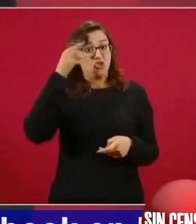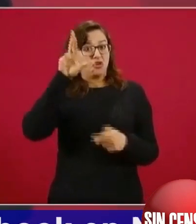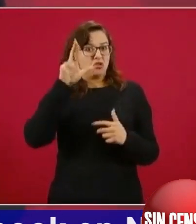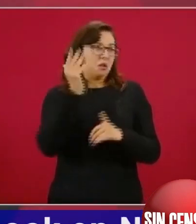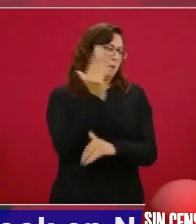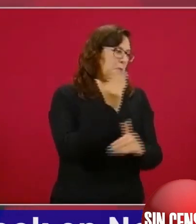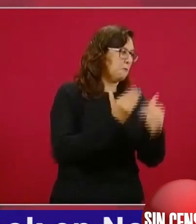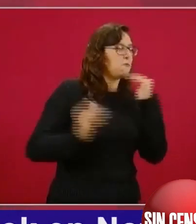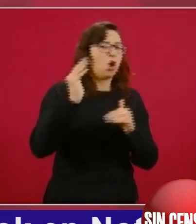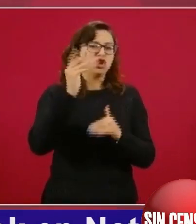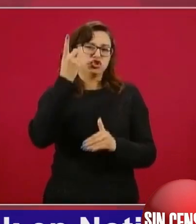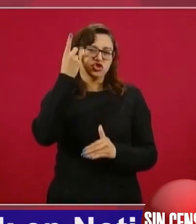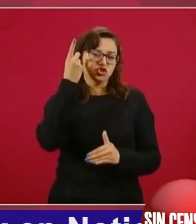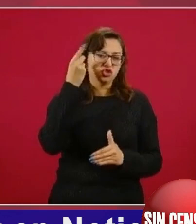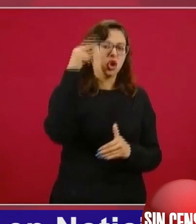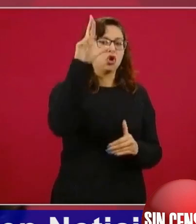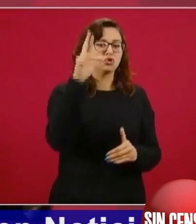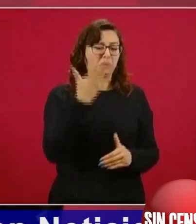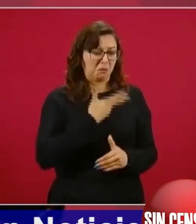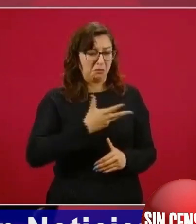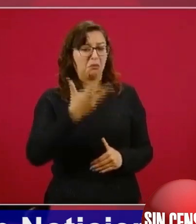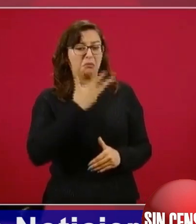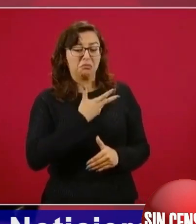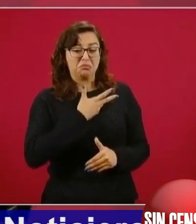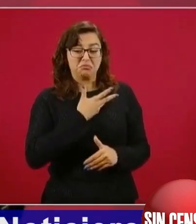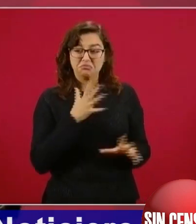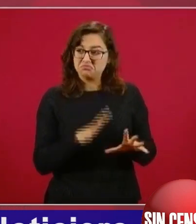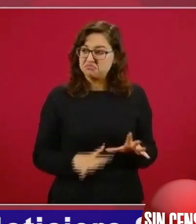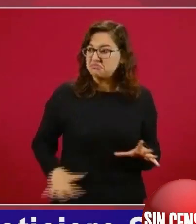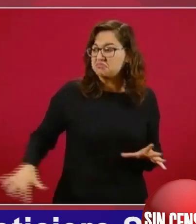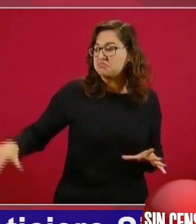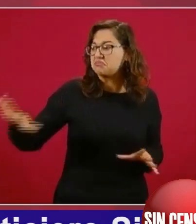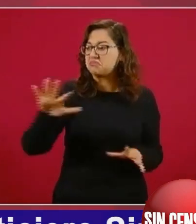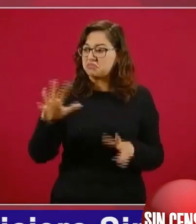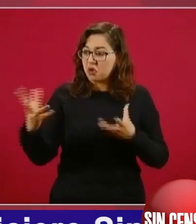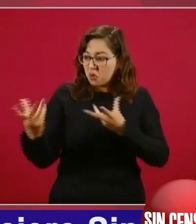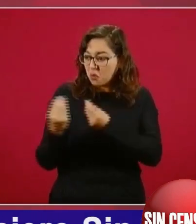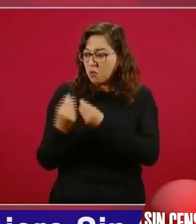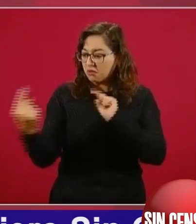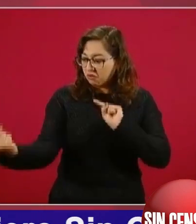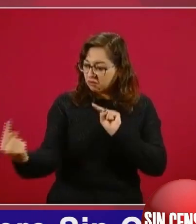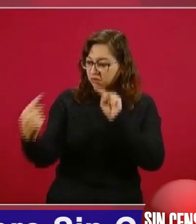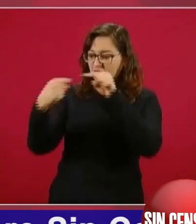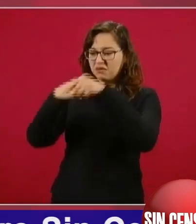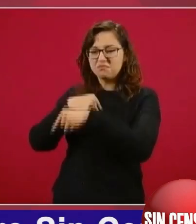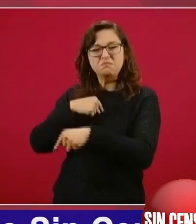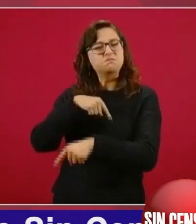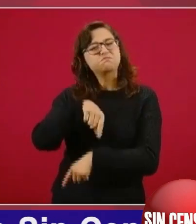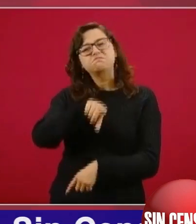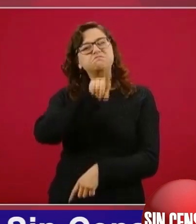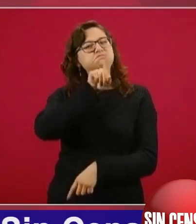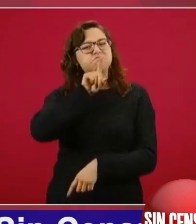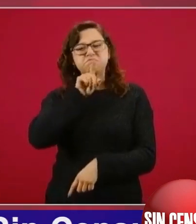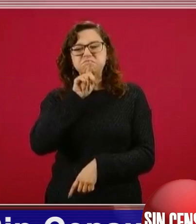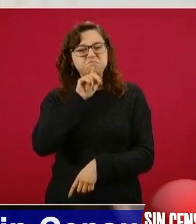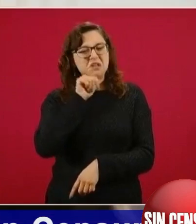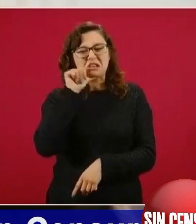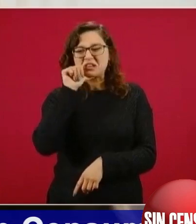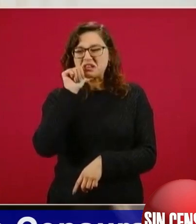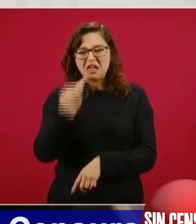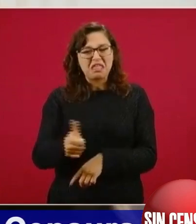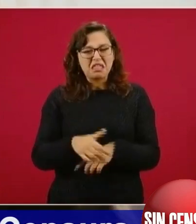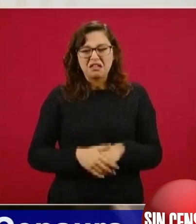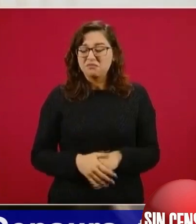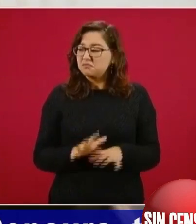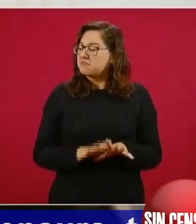postdoctorados y no tienen sensibilidad o la perdieron, no tienen amor